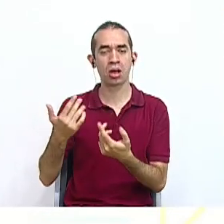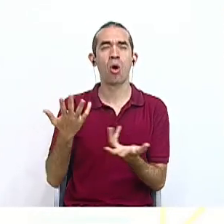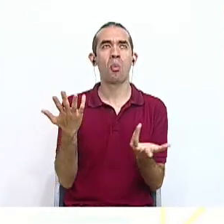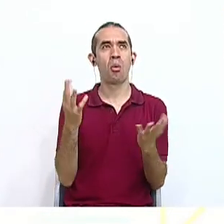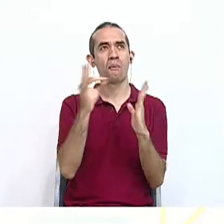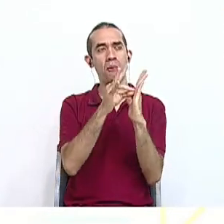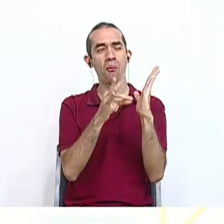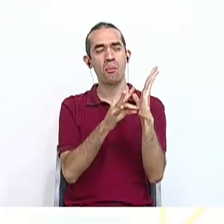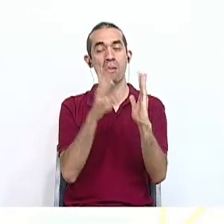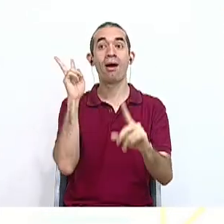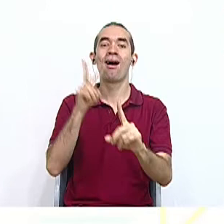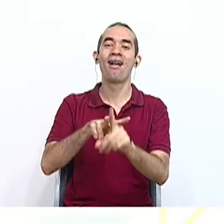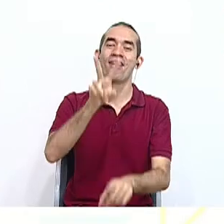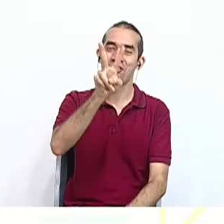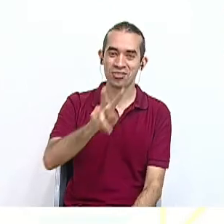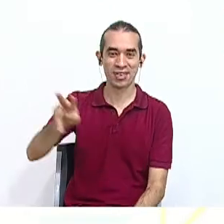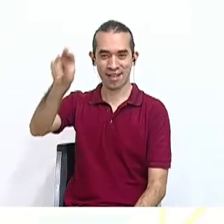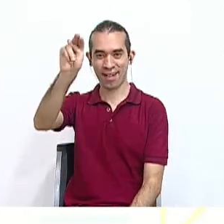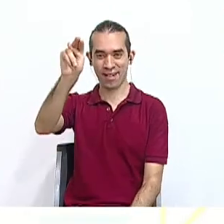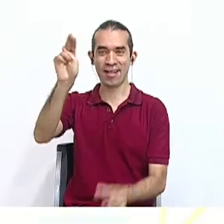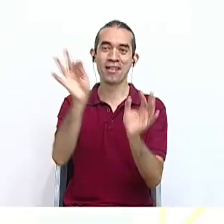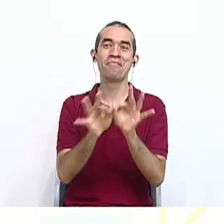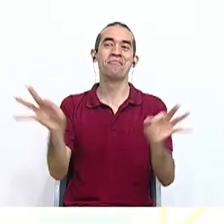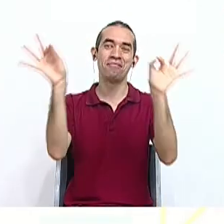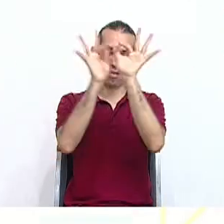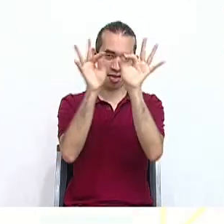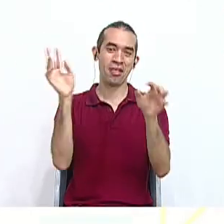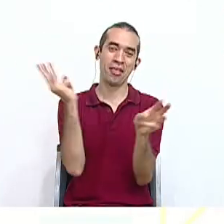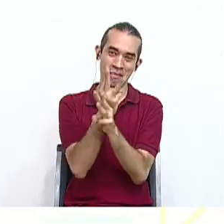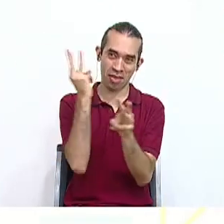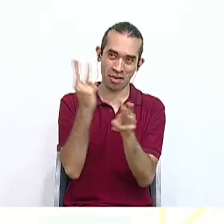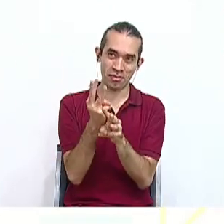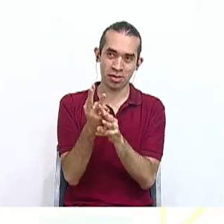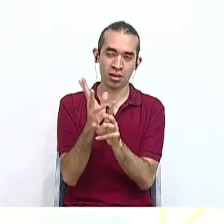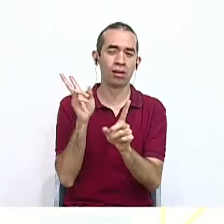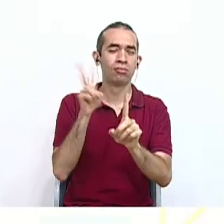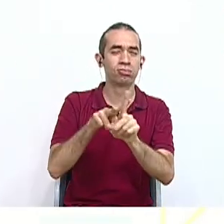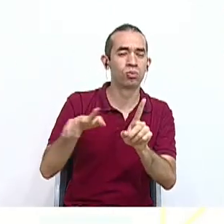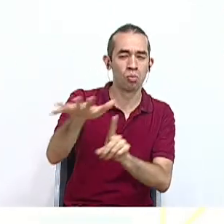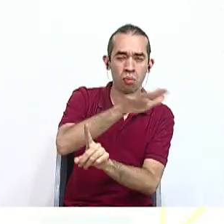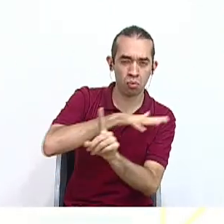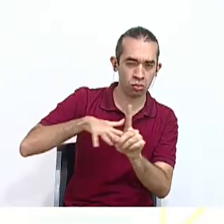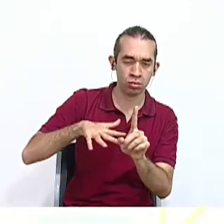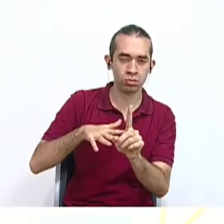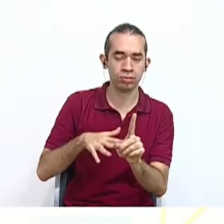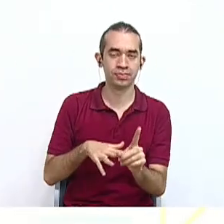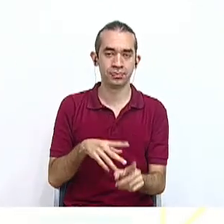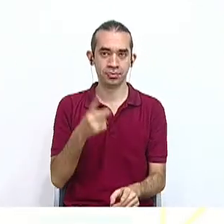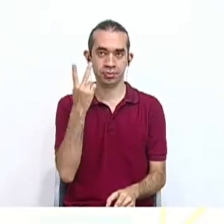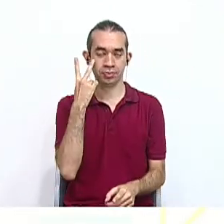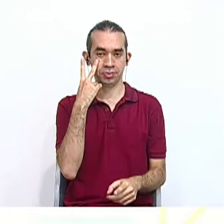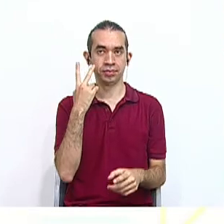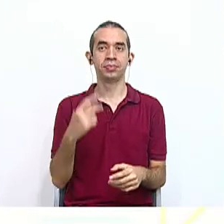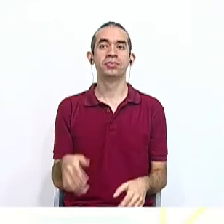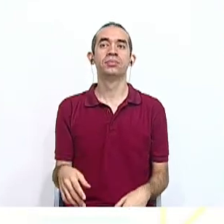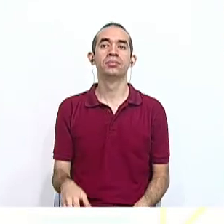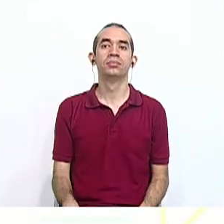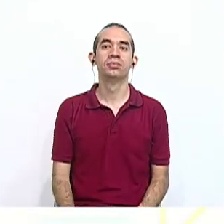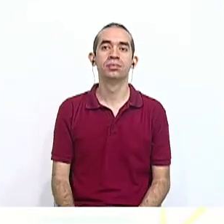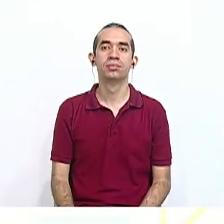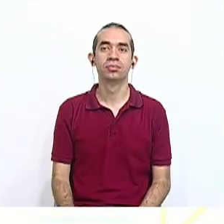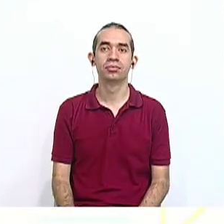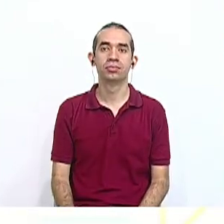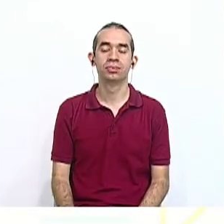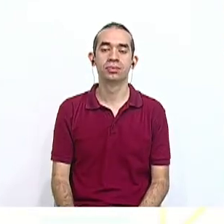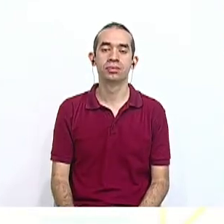importante que es la matemática? Ahora, vamos a un problema más contextualizado. Tenemos la inoculación